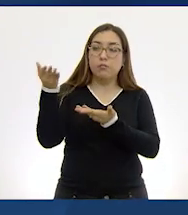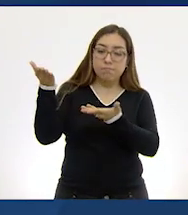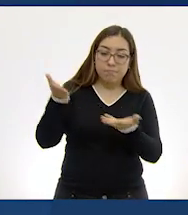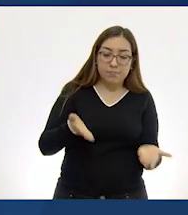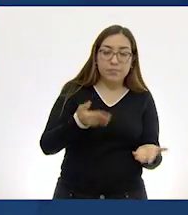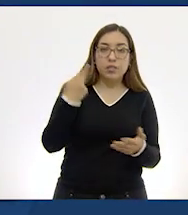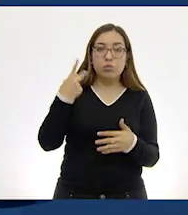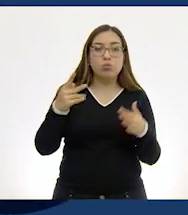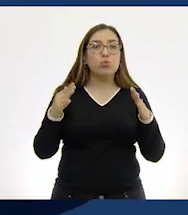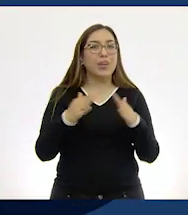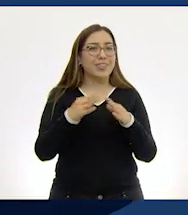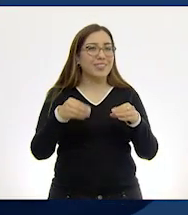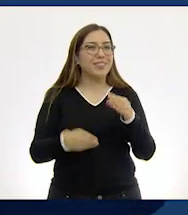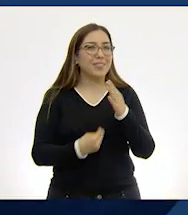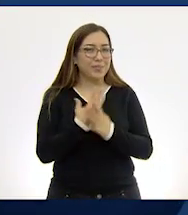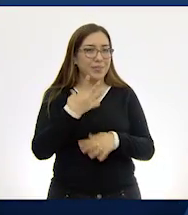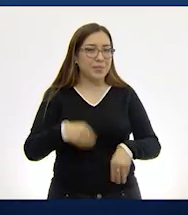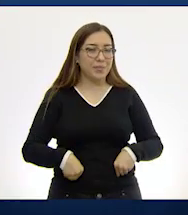puedan nuestros